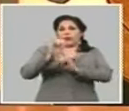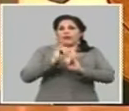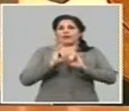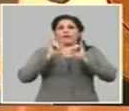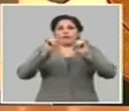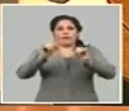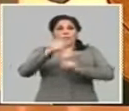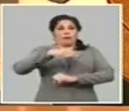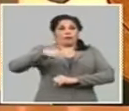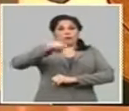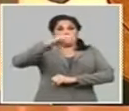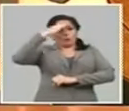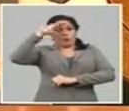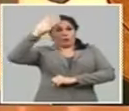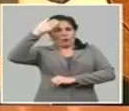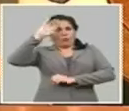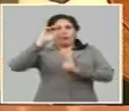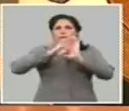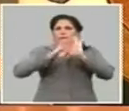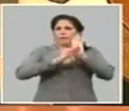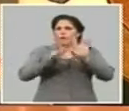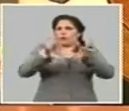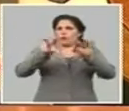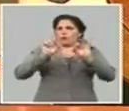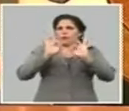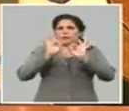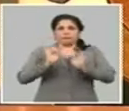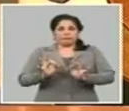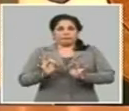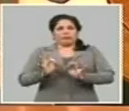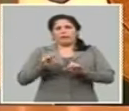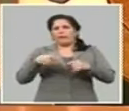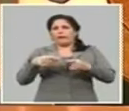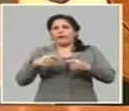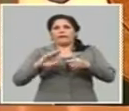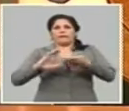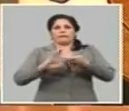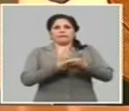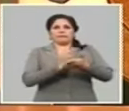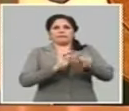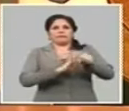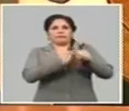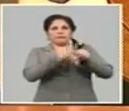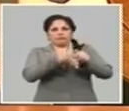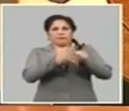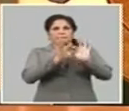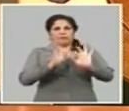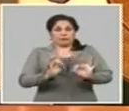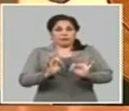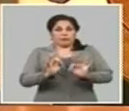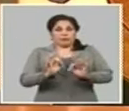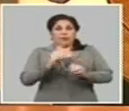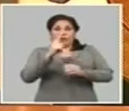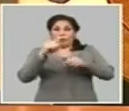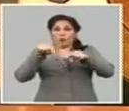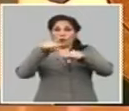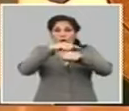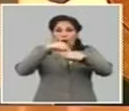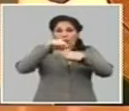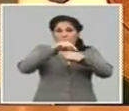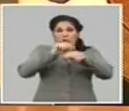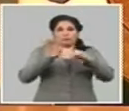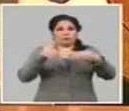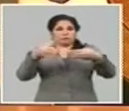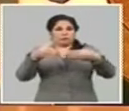nuestro país sobre las medidas que se adoptan para el enfrentamiento a la 19 hace menos de una hora acaba de